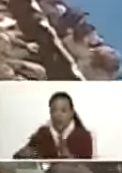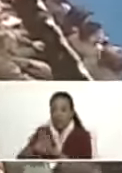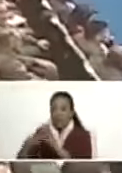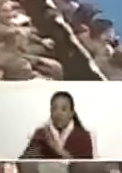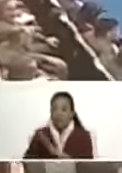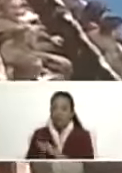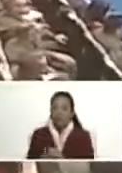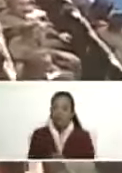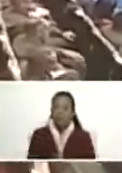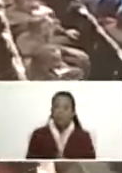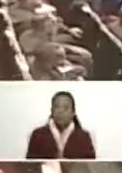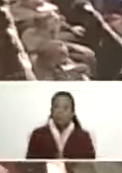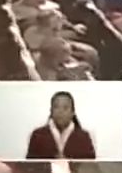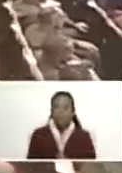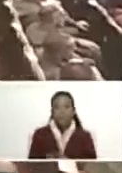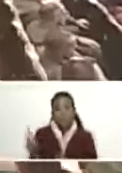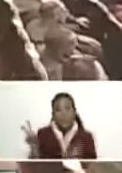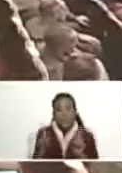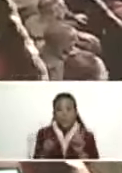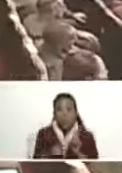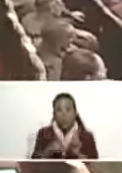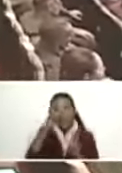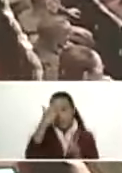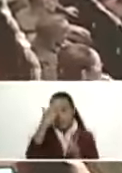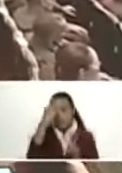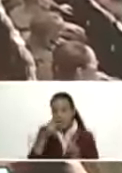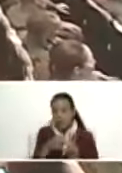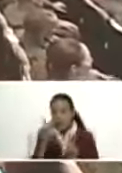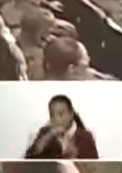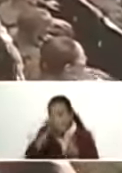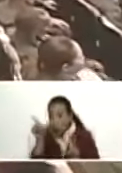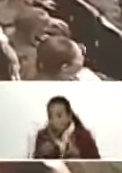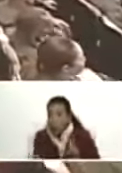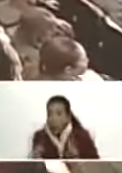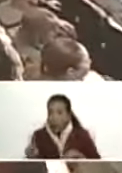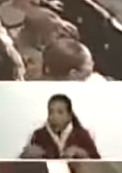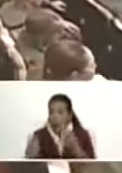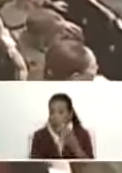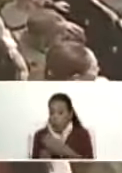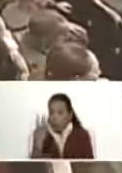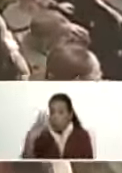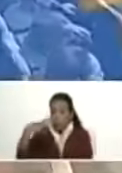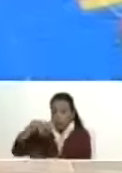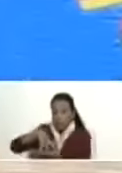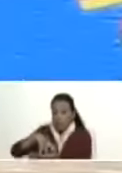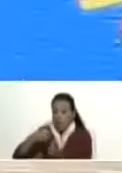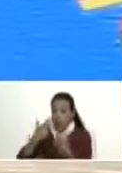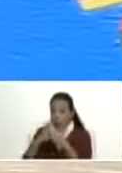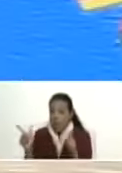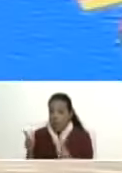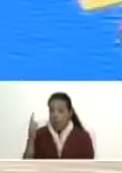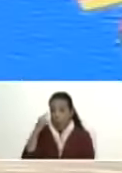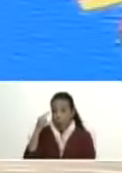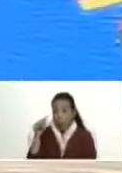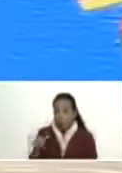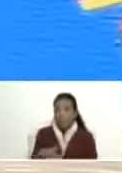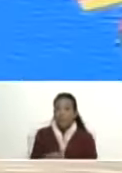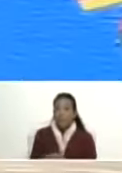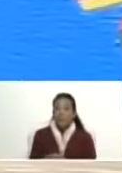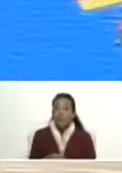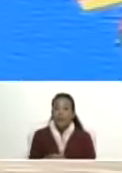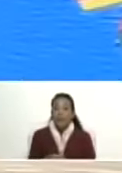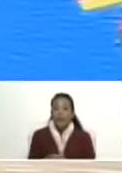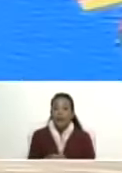Por lo tanto, Venezuela reconoce como territorio del nuevo Estado, oído para la